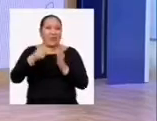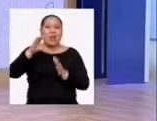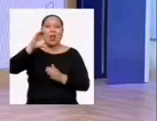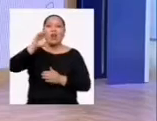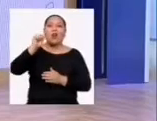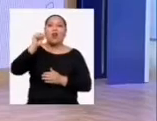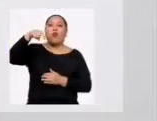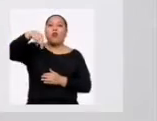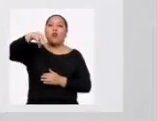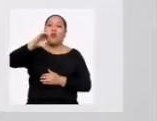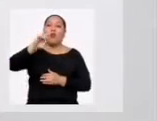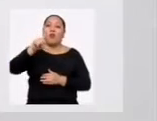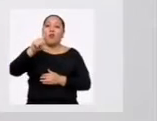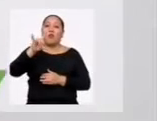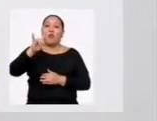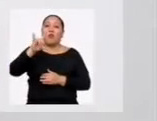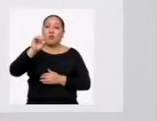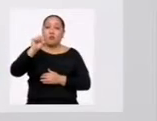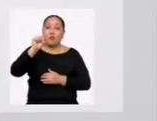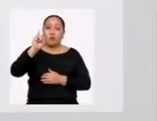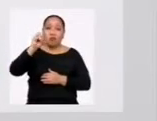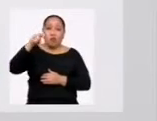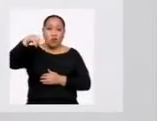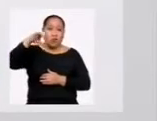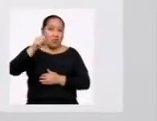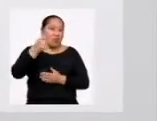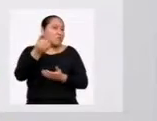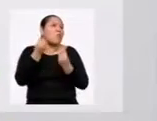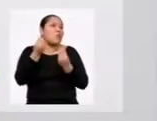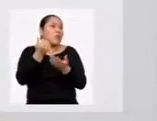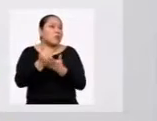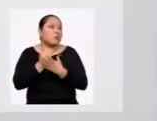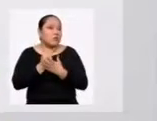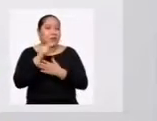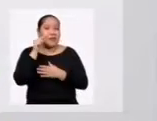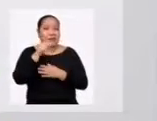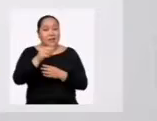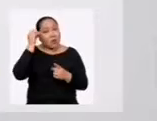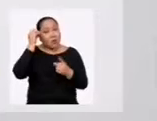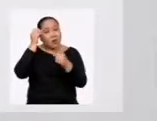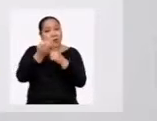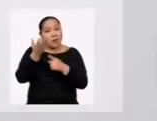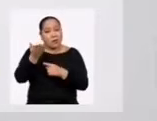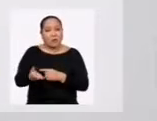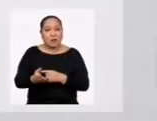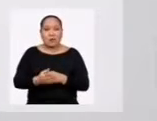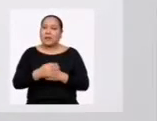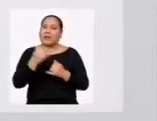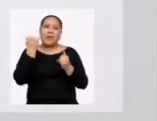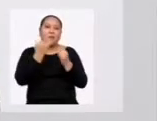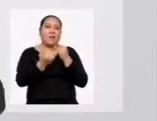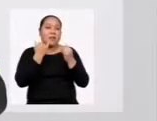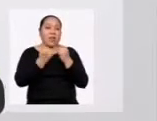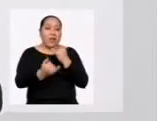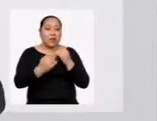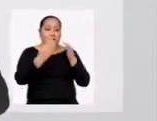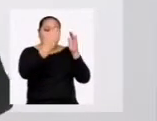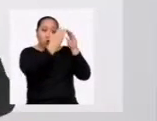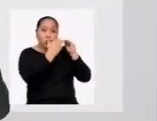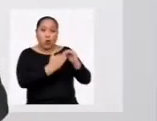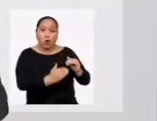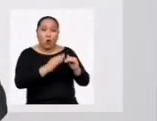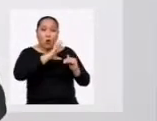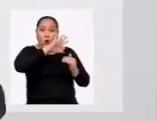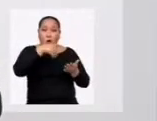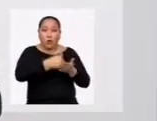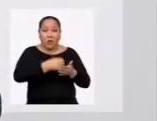qué sirven, por favor? Claro. La función de las conclusiones es cerrar el sentido del escrito para que